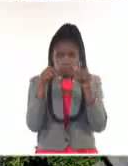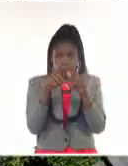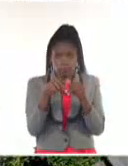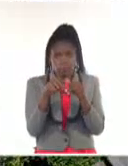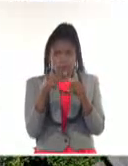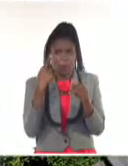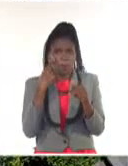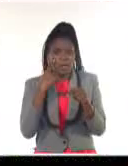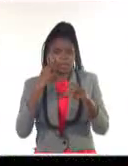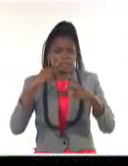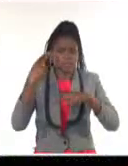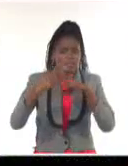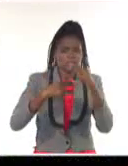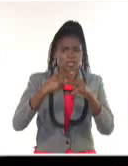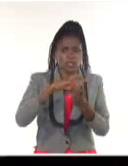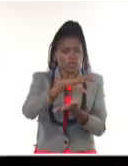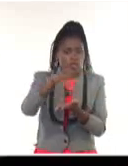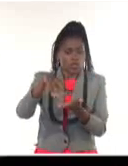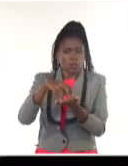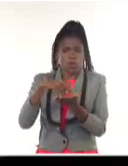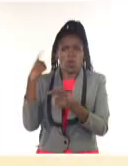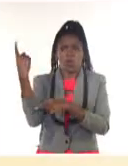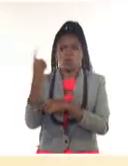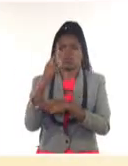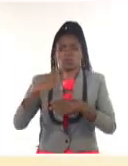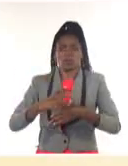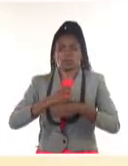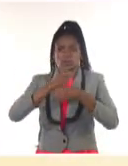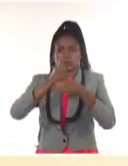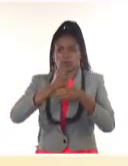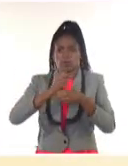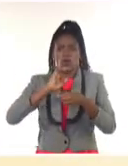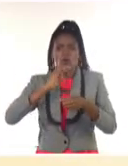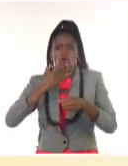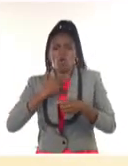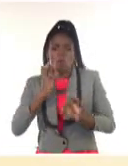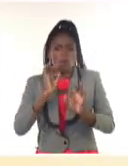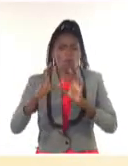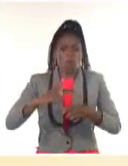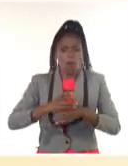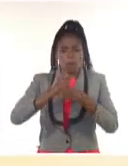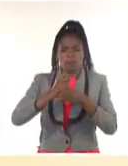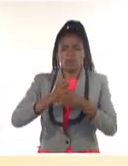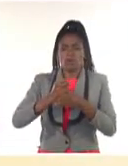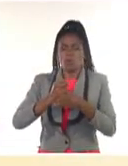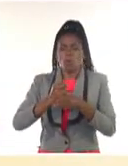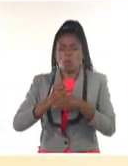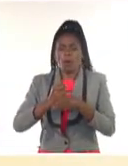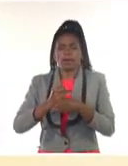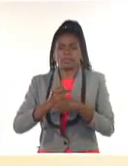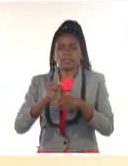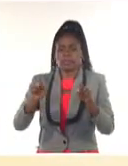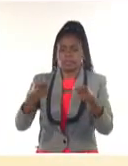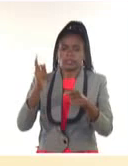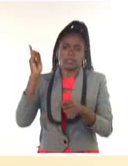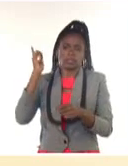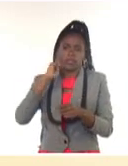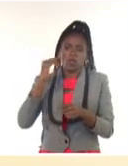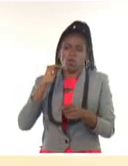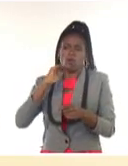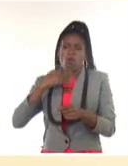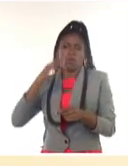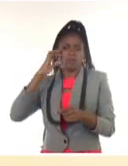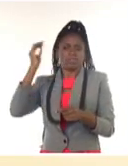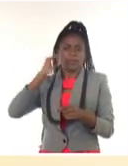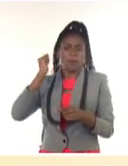y Gestión de Ciudades y el Nacional de Patrimonio. ¿Cómo tratar el patrimonio desde la radio? ¿Cómo llevarla a nuestros oyentes y que conozcan